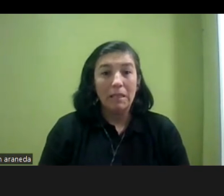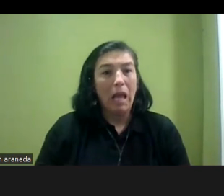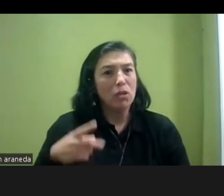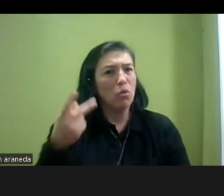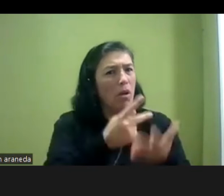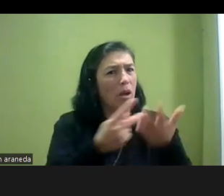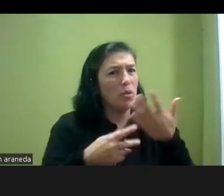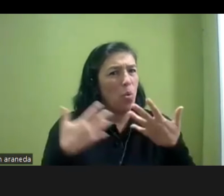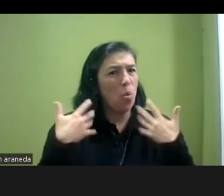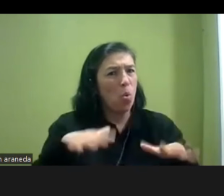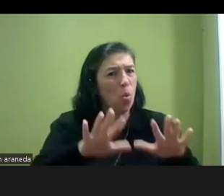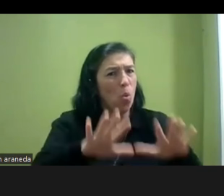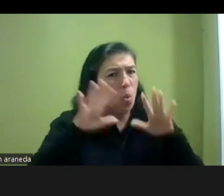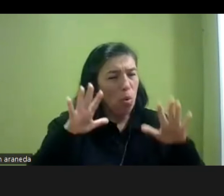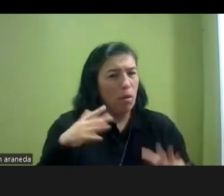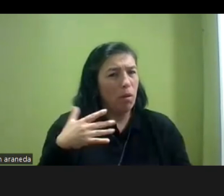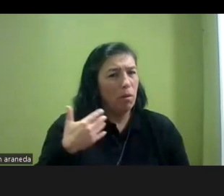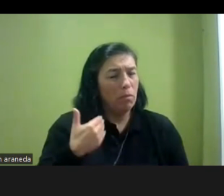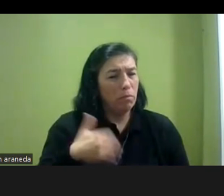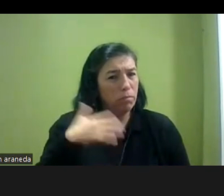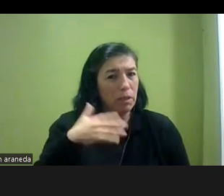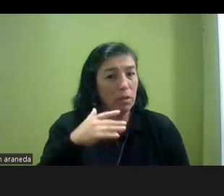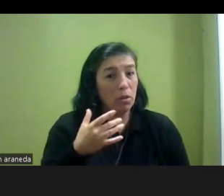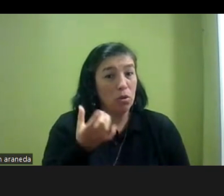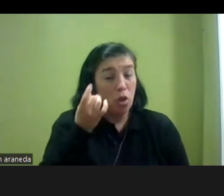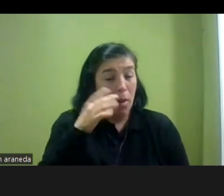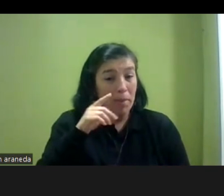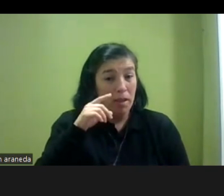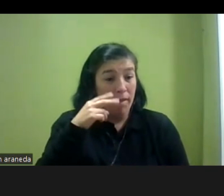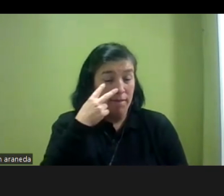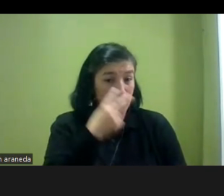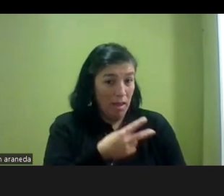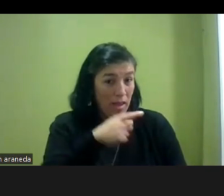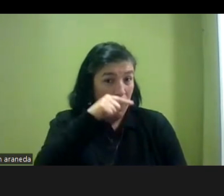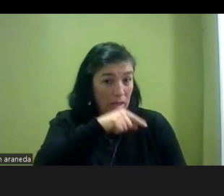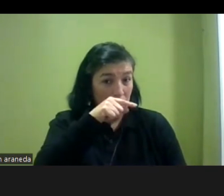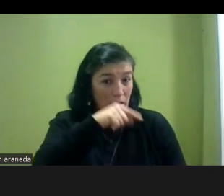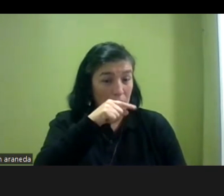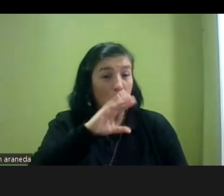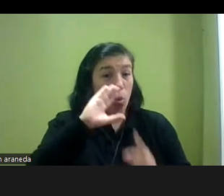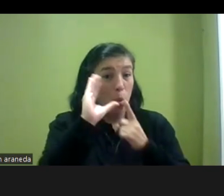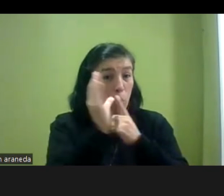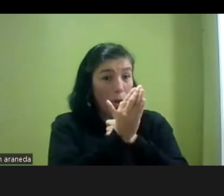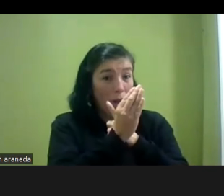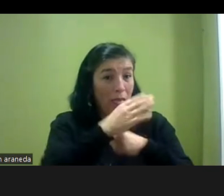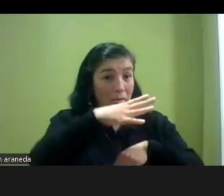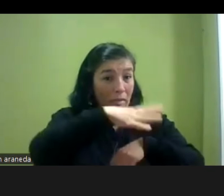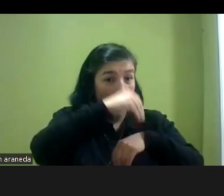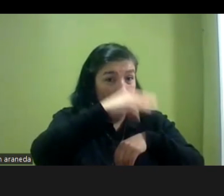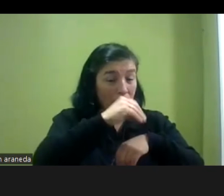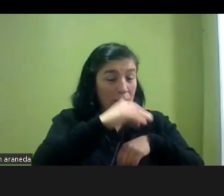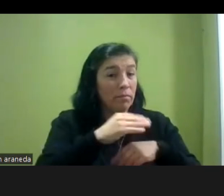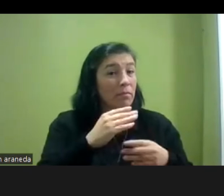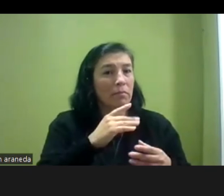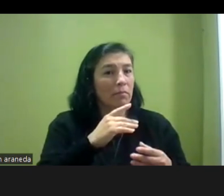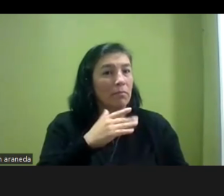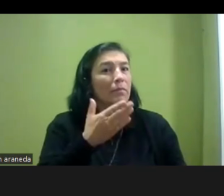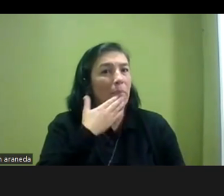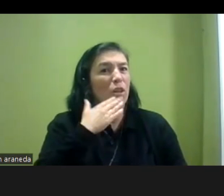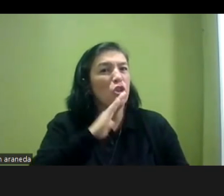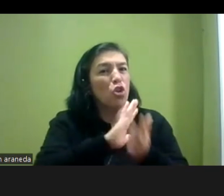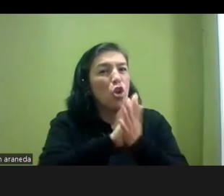mayor, es un arte mayor y no solamente se ve acá en la cultura arica, sino que en todos los